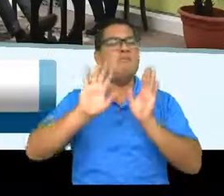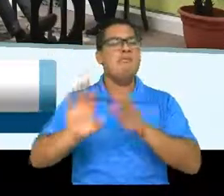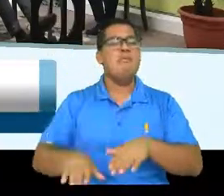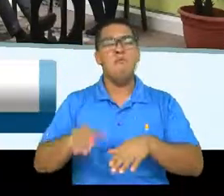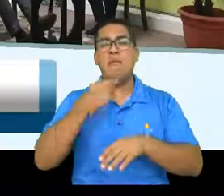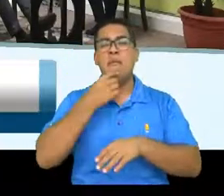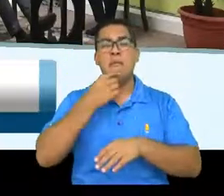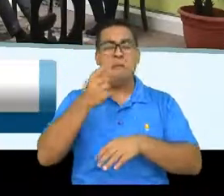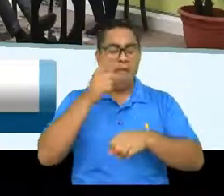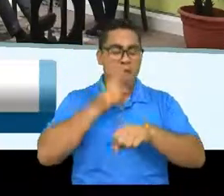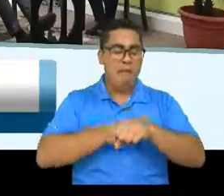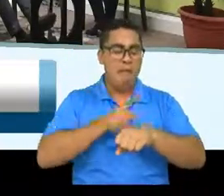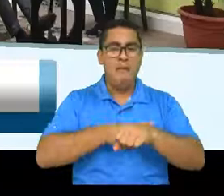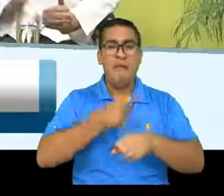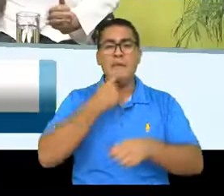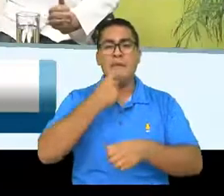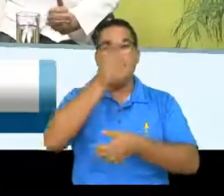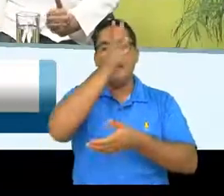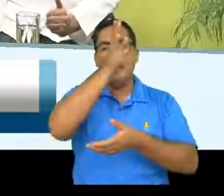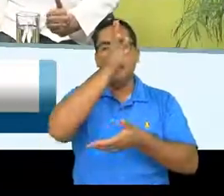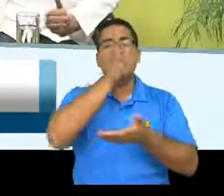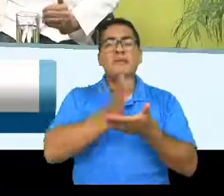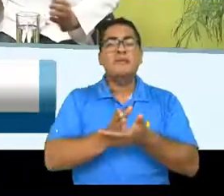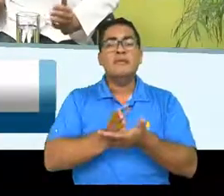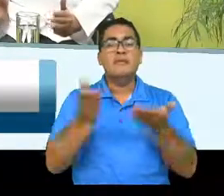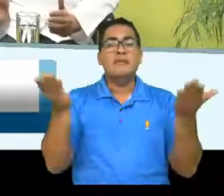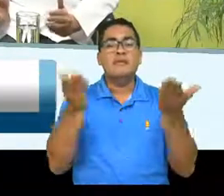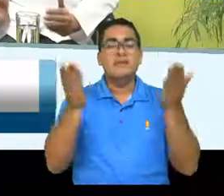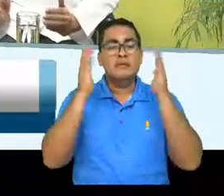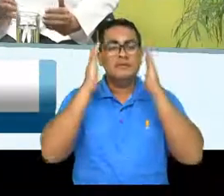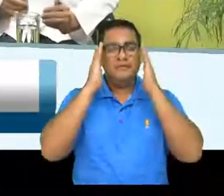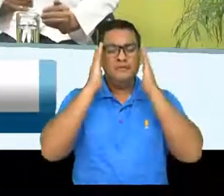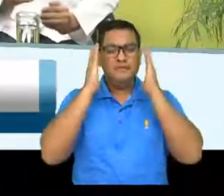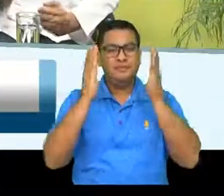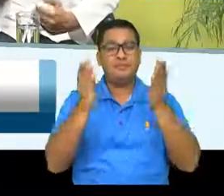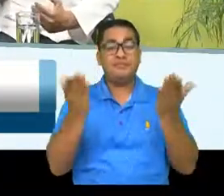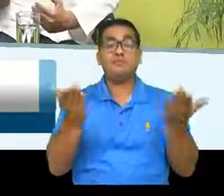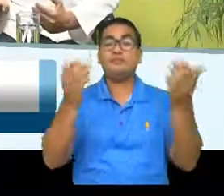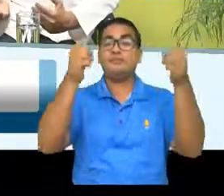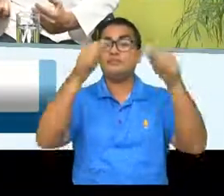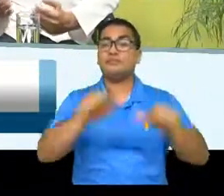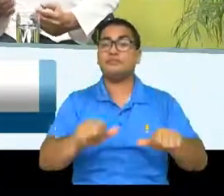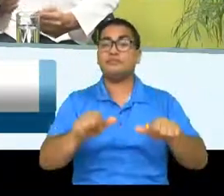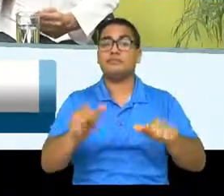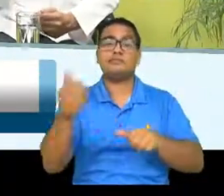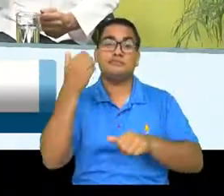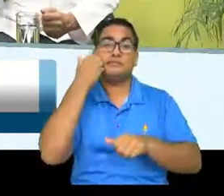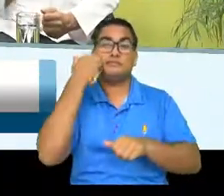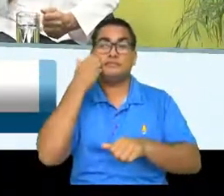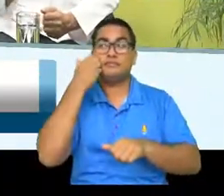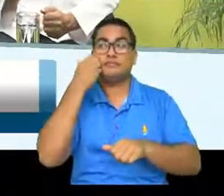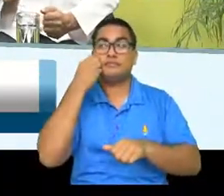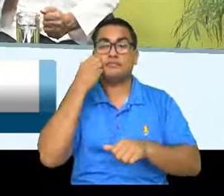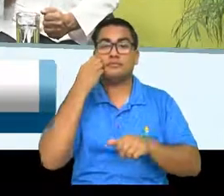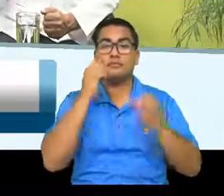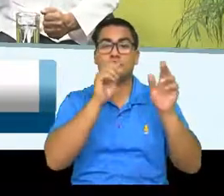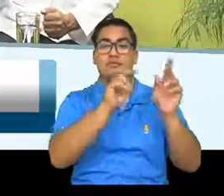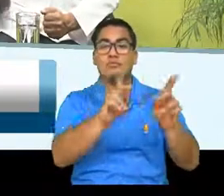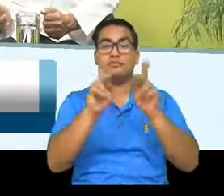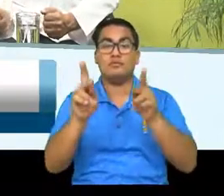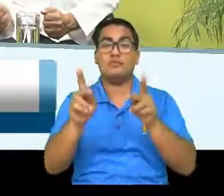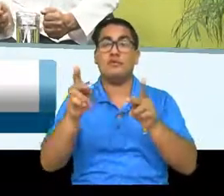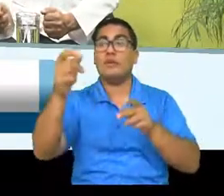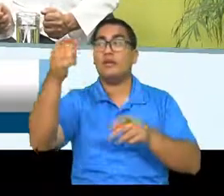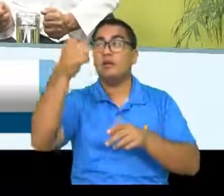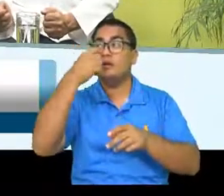El periodo que está estipulado para tomar de acuerdo a la enfermedad, si uno no cumple